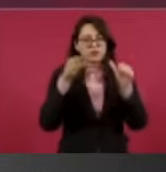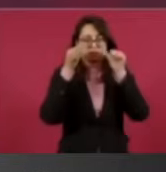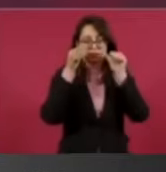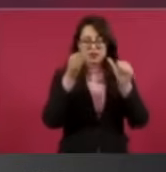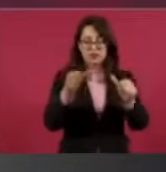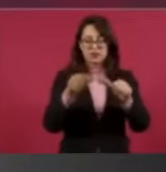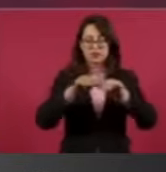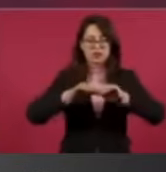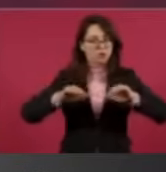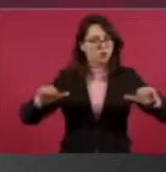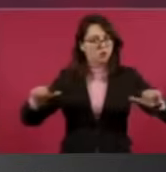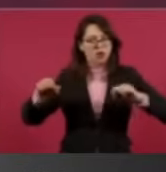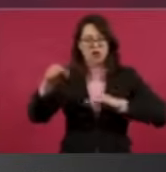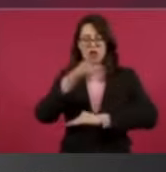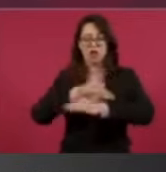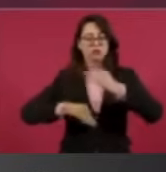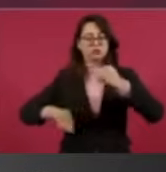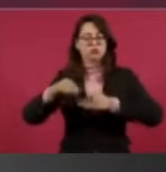O sea,